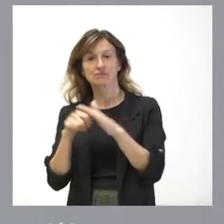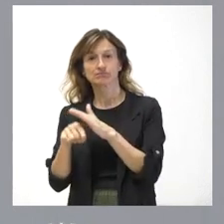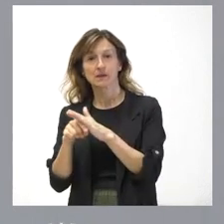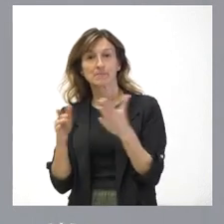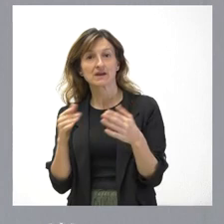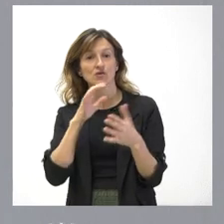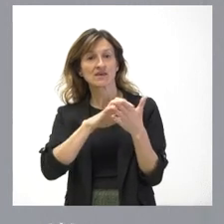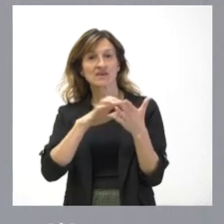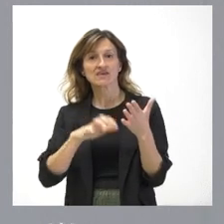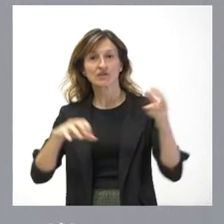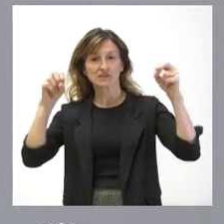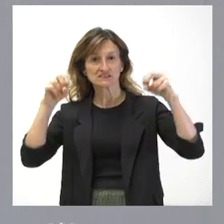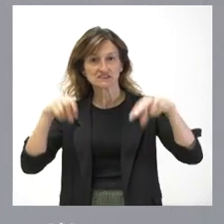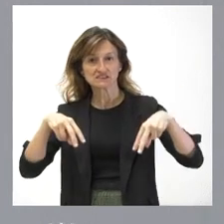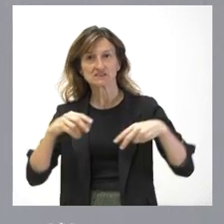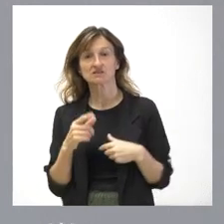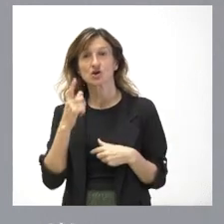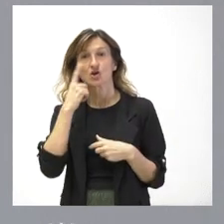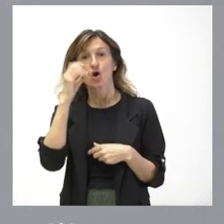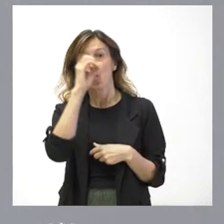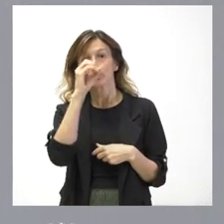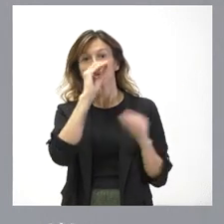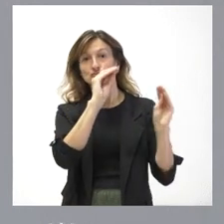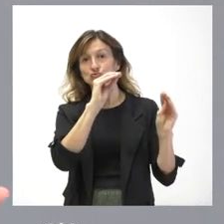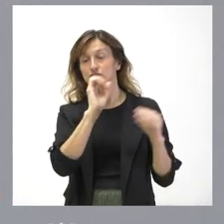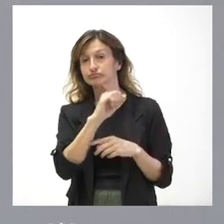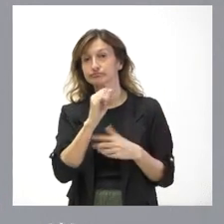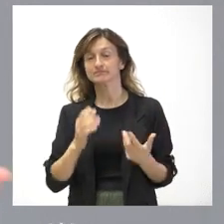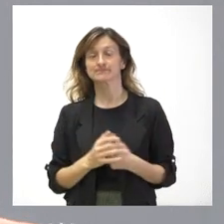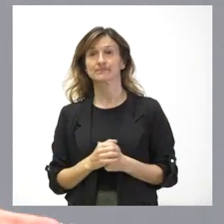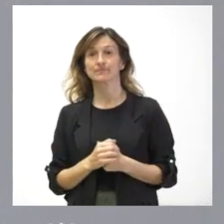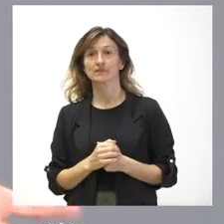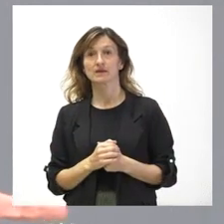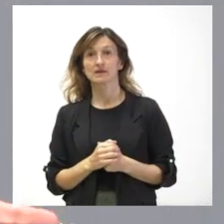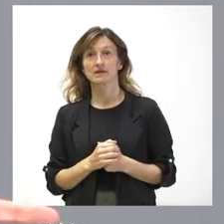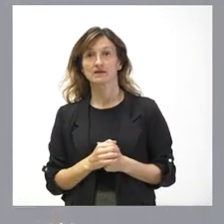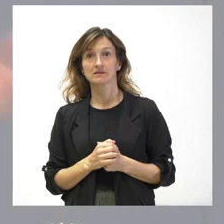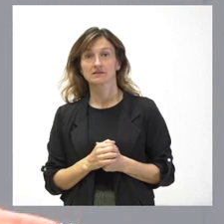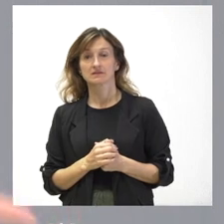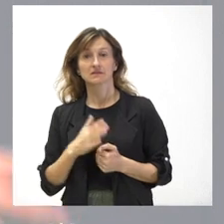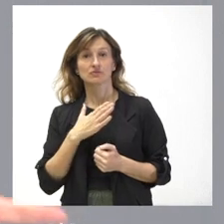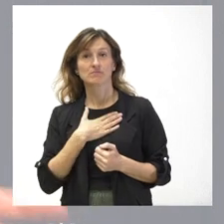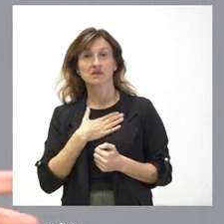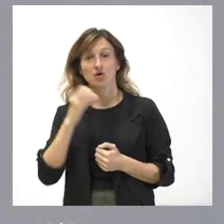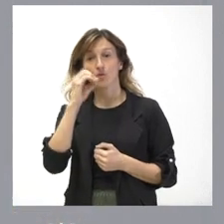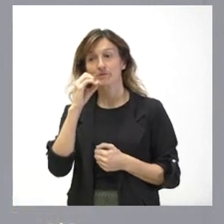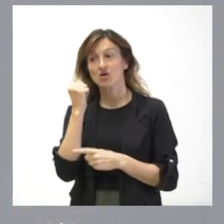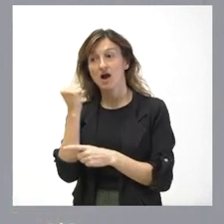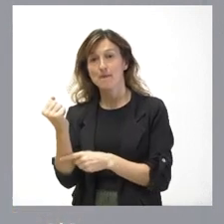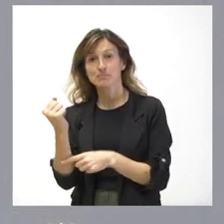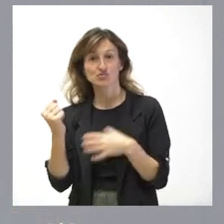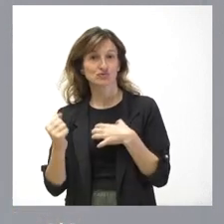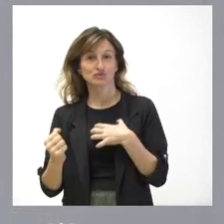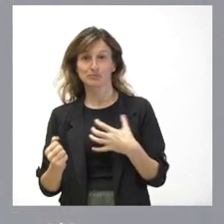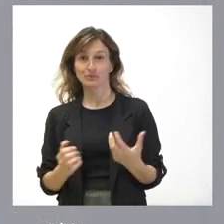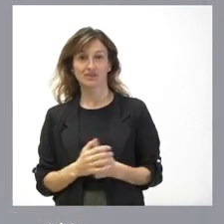el informe del consultivo y por tanto sin conocer la opinión del consultivo nuestra opinión lógicamente no puede ser de apoyar una iniciativa